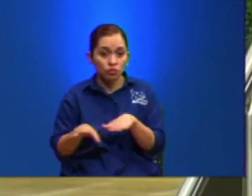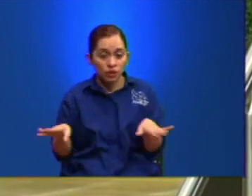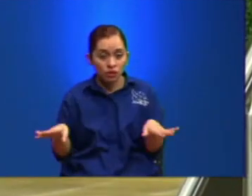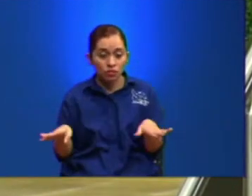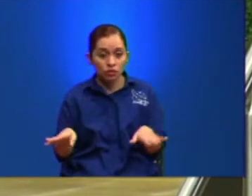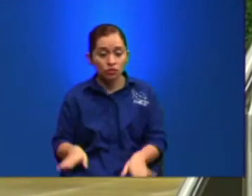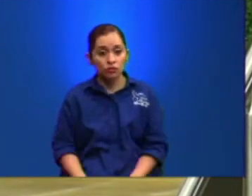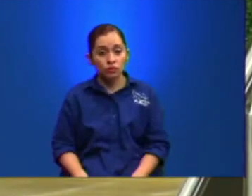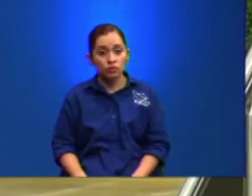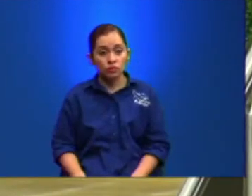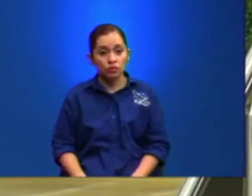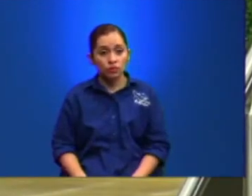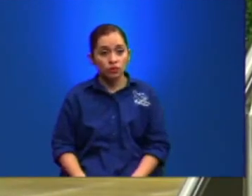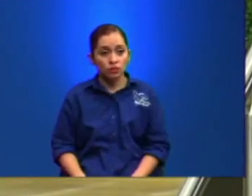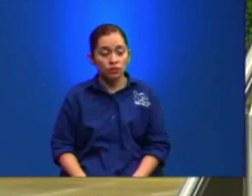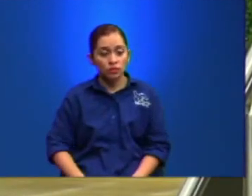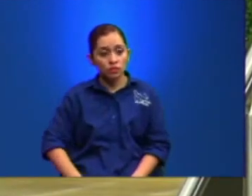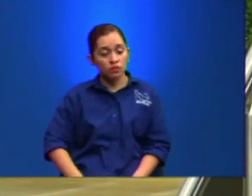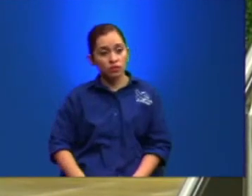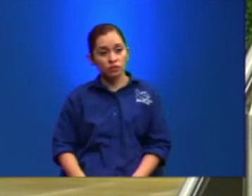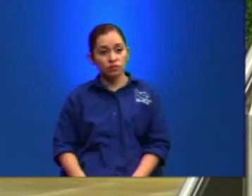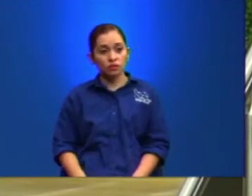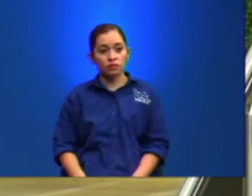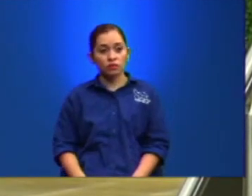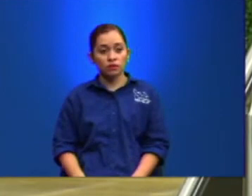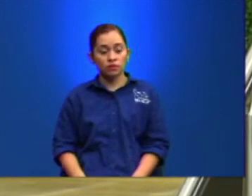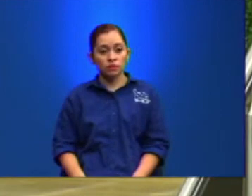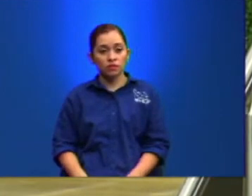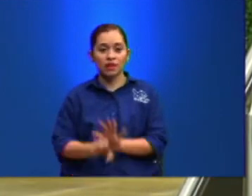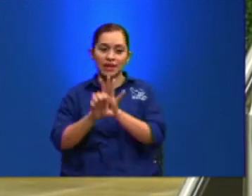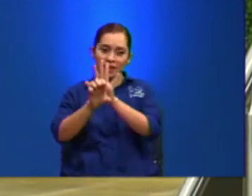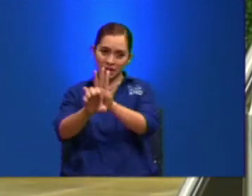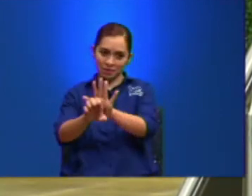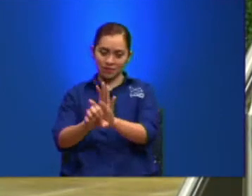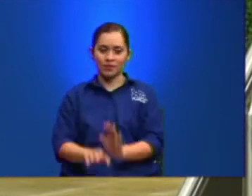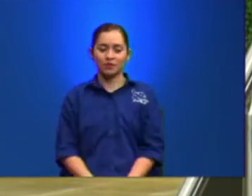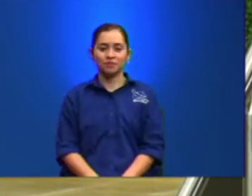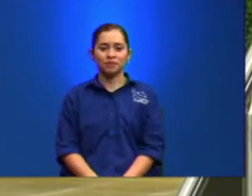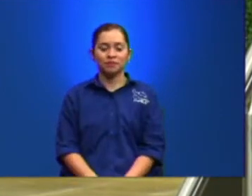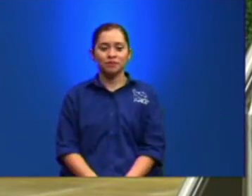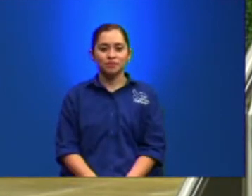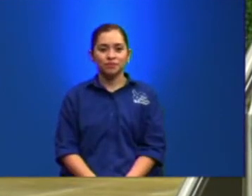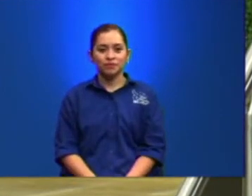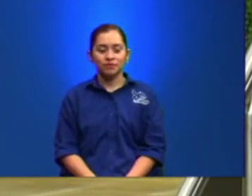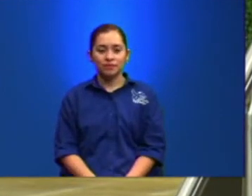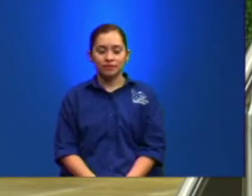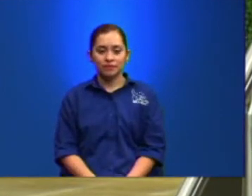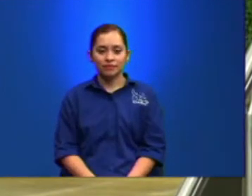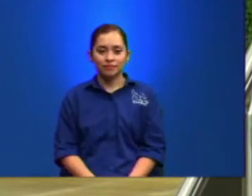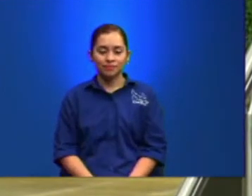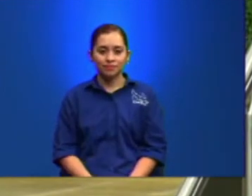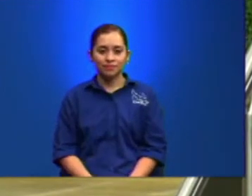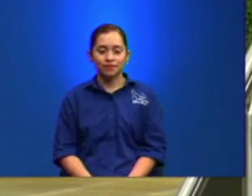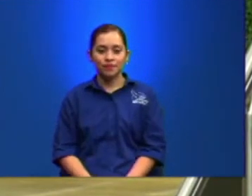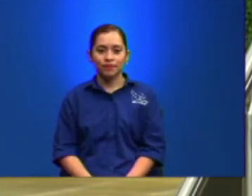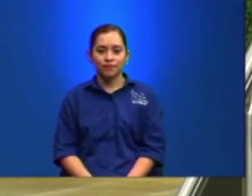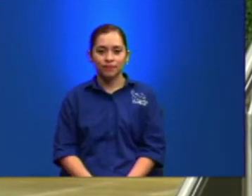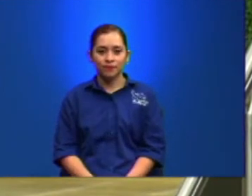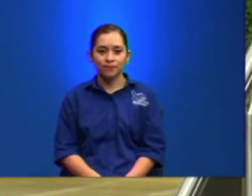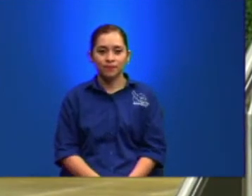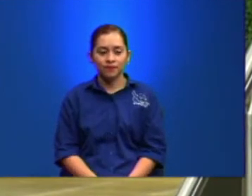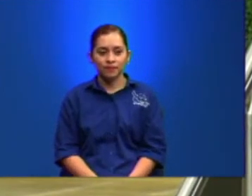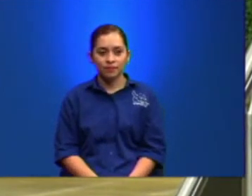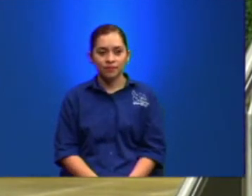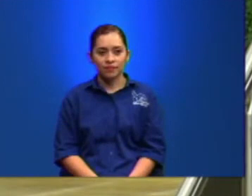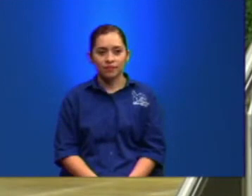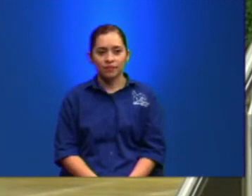y algunos ya cansados en este ataúd para que no molesten tal